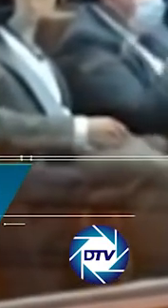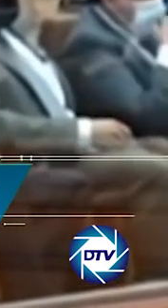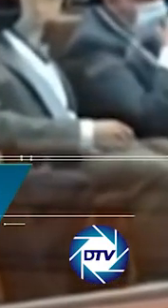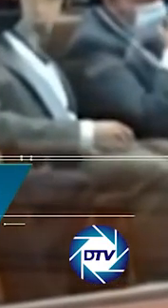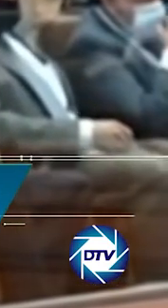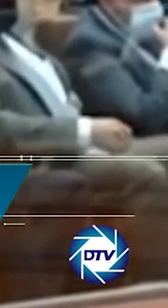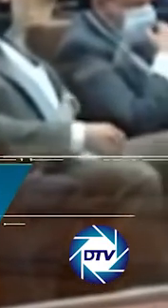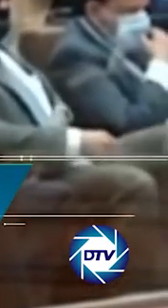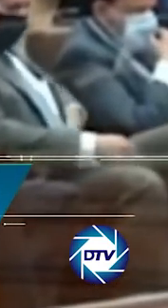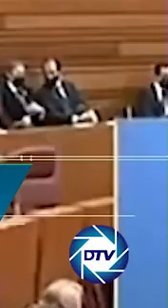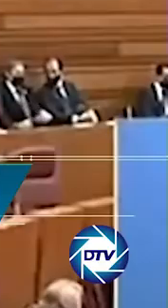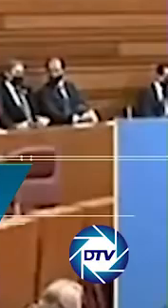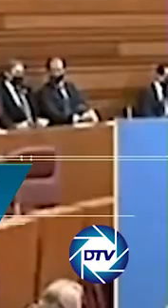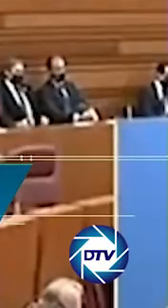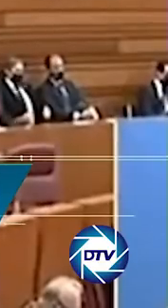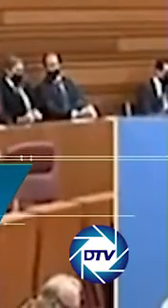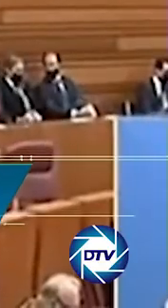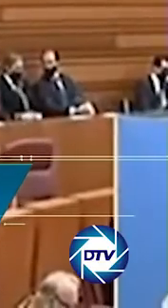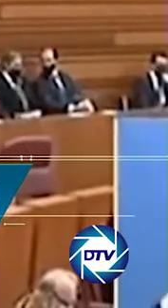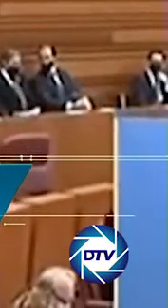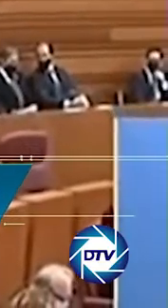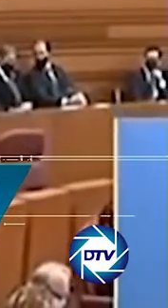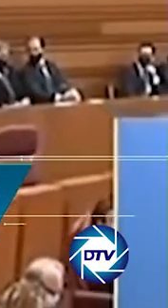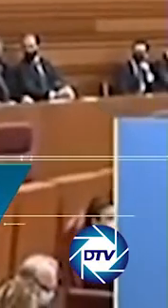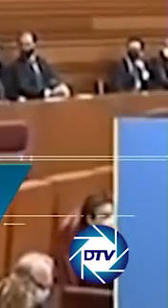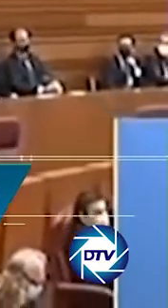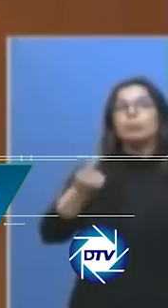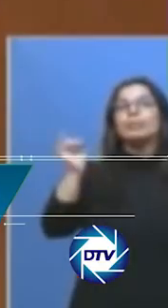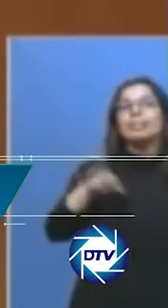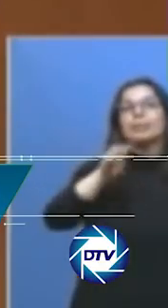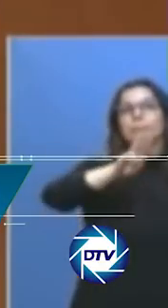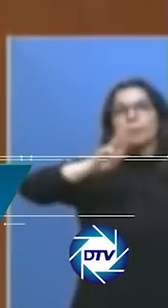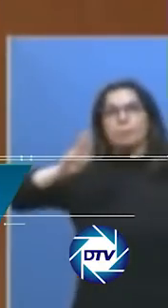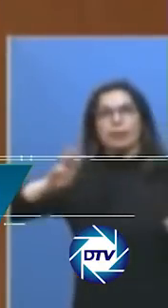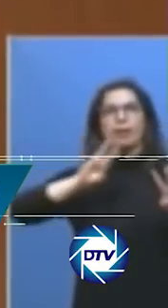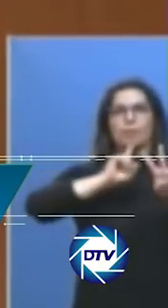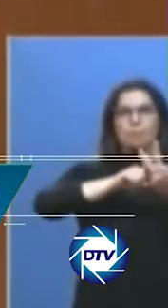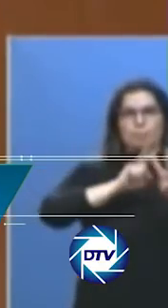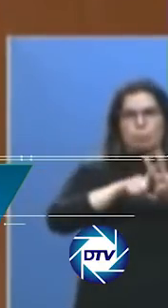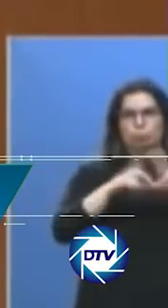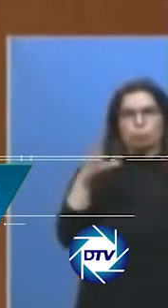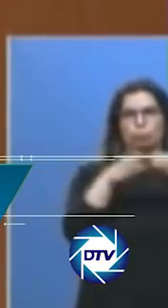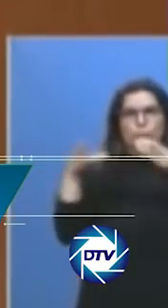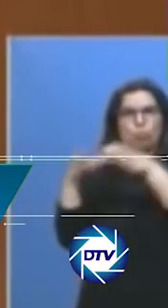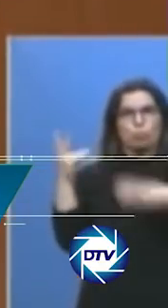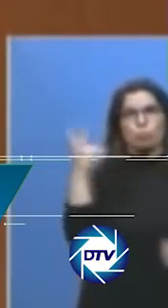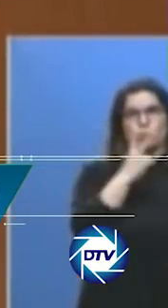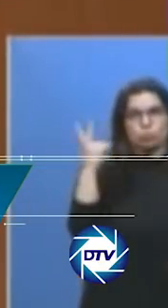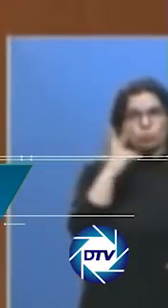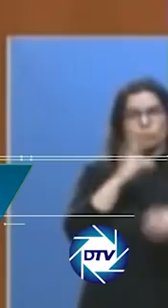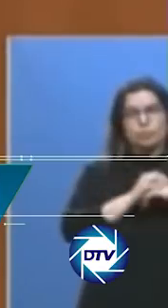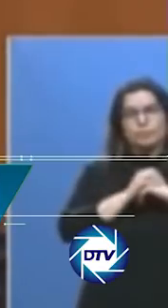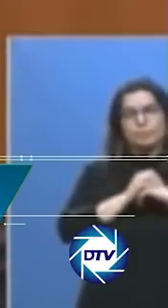todo el mundo va en contra de la igualdad. O sea, yo no he visto una explicación más esotérica en mi vida, ¿vale? Pero desde luego, independientemente de lo que cada uno piense, ¿puedes llamar a